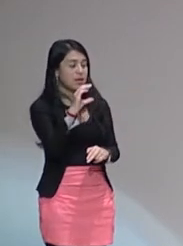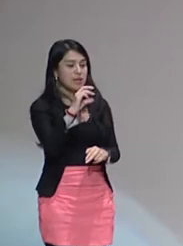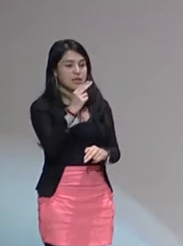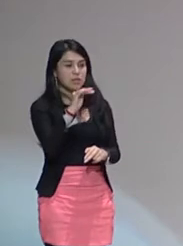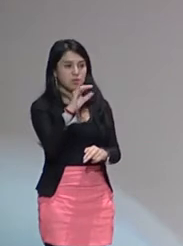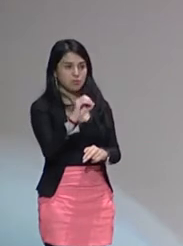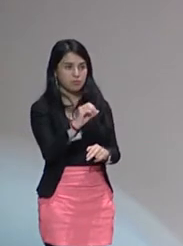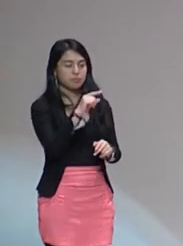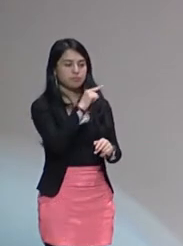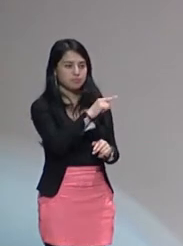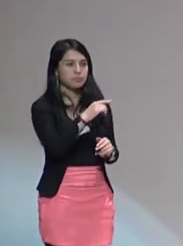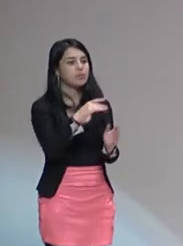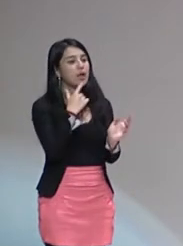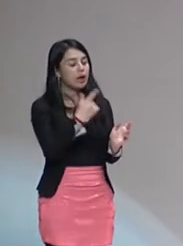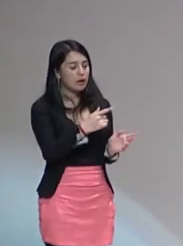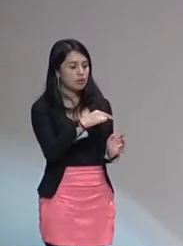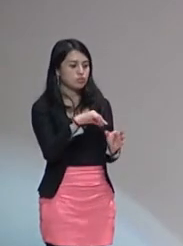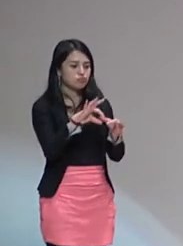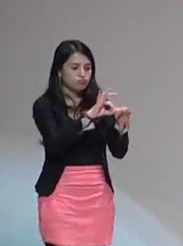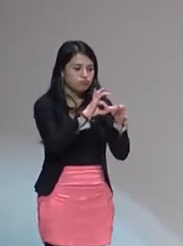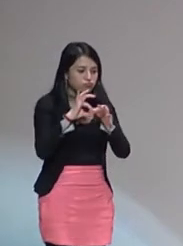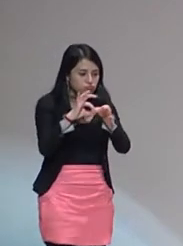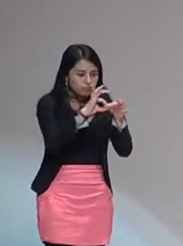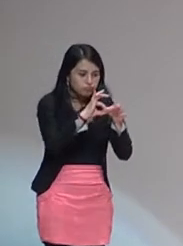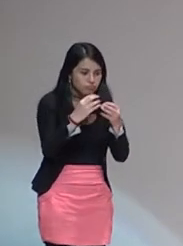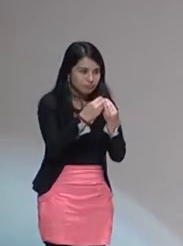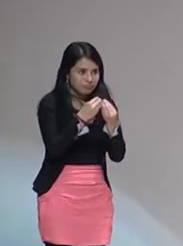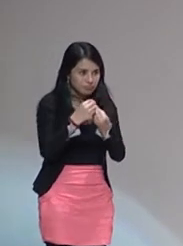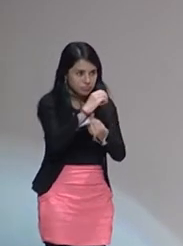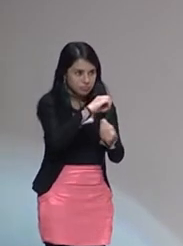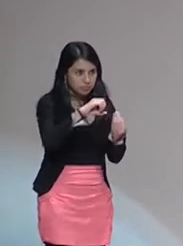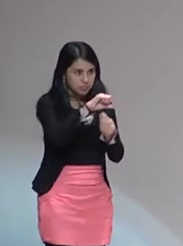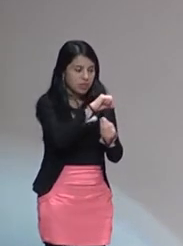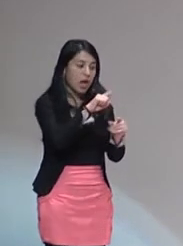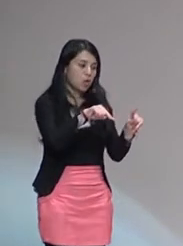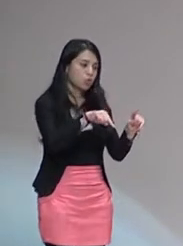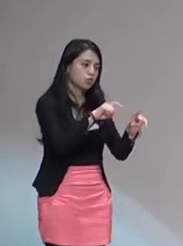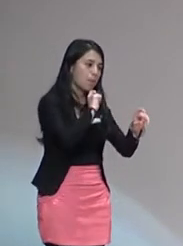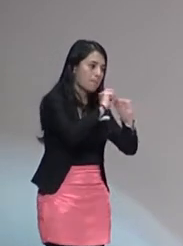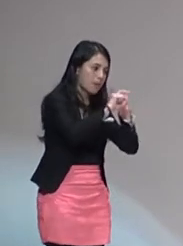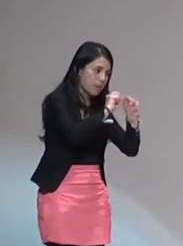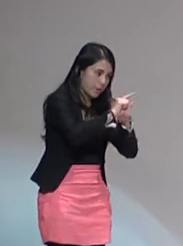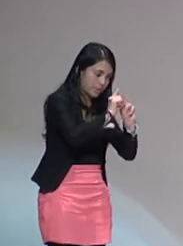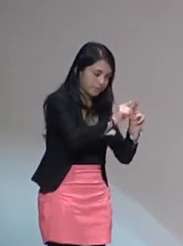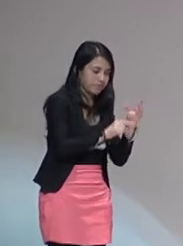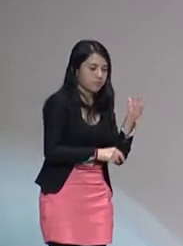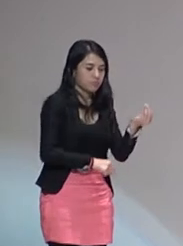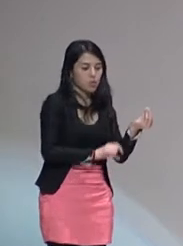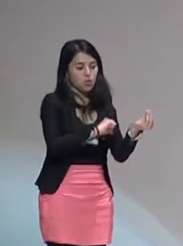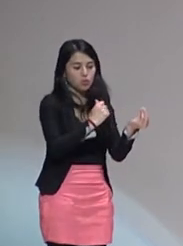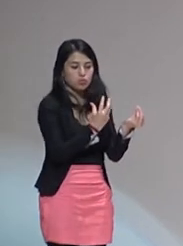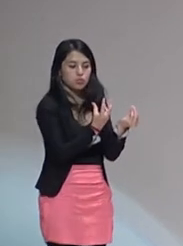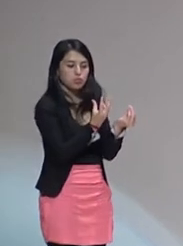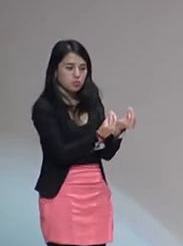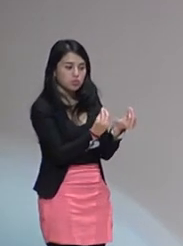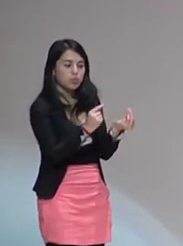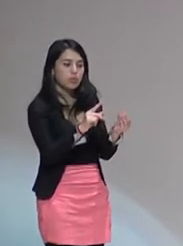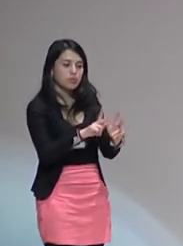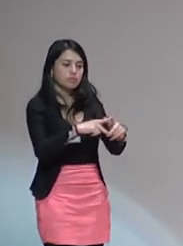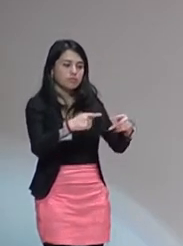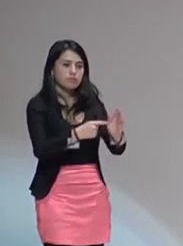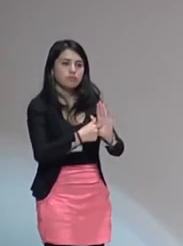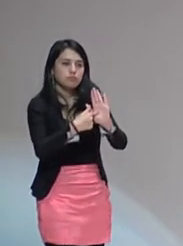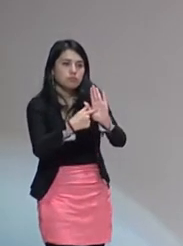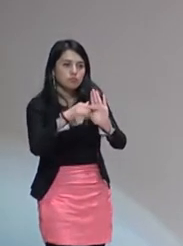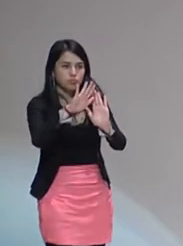Entonces, estos chicos trabajan de manera colaborativa, unos hacen la entrevista, otros van llevando un diario